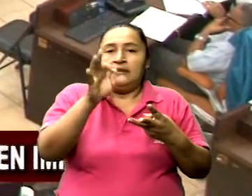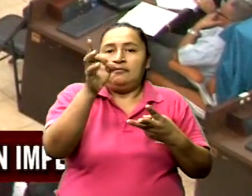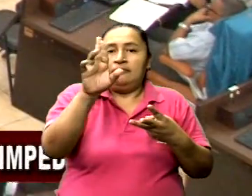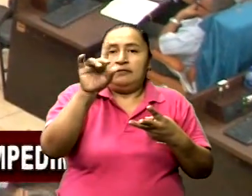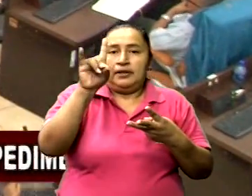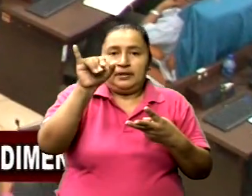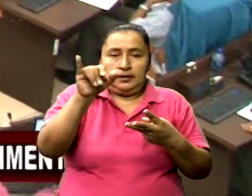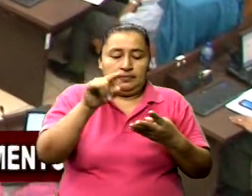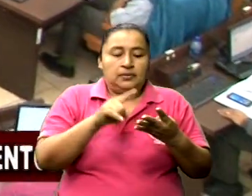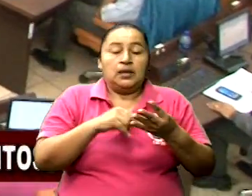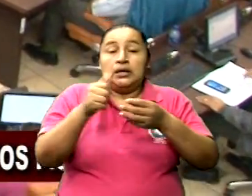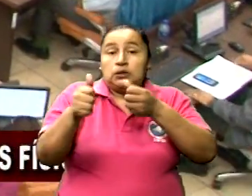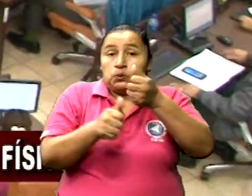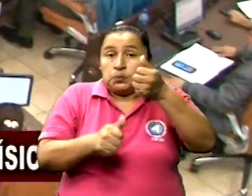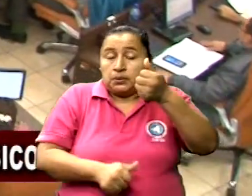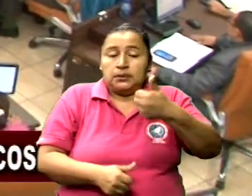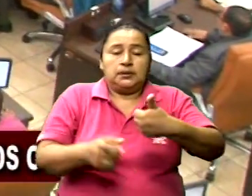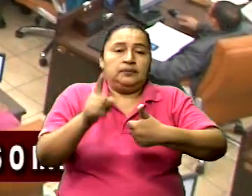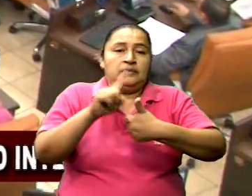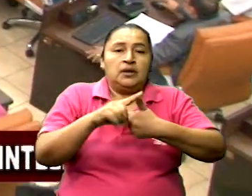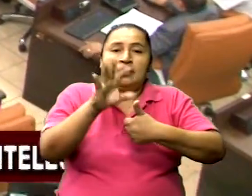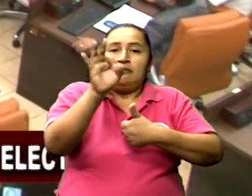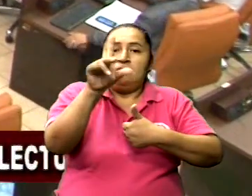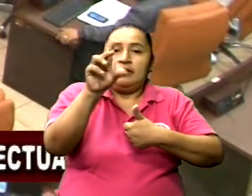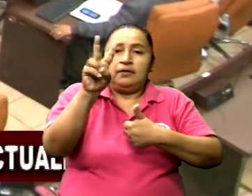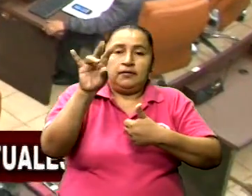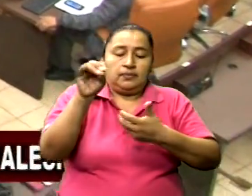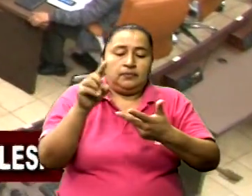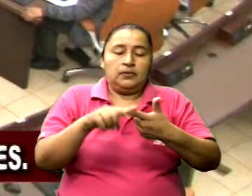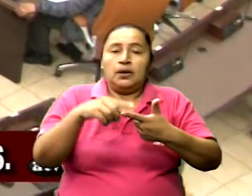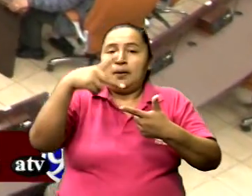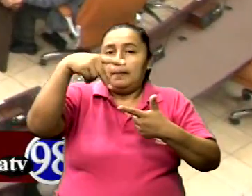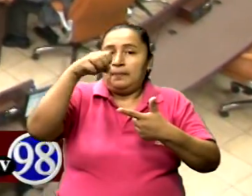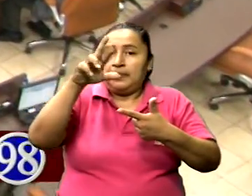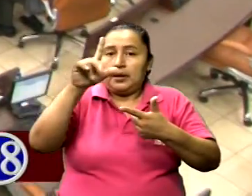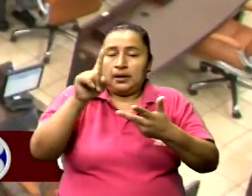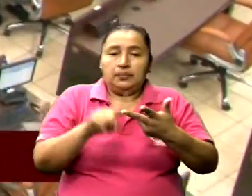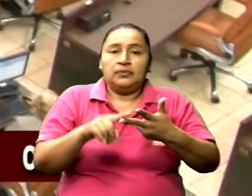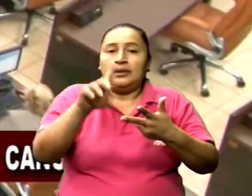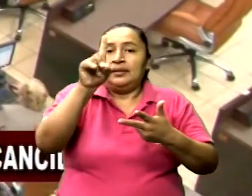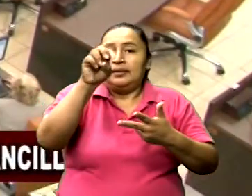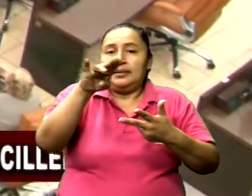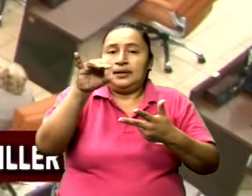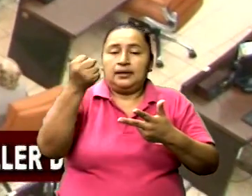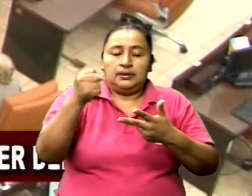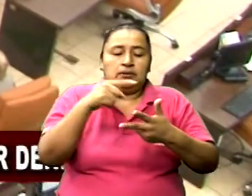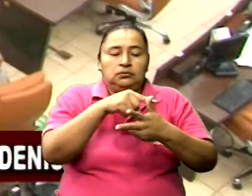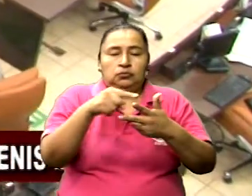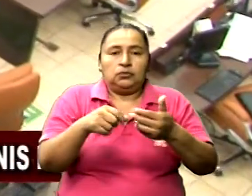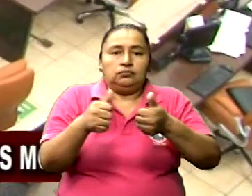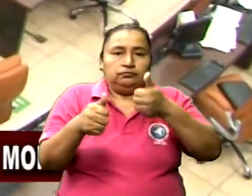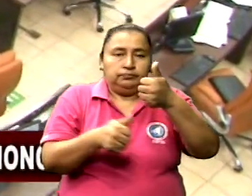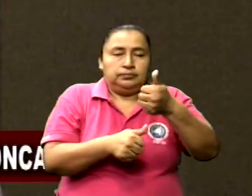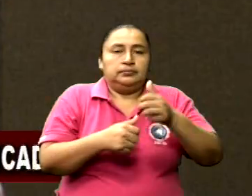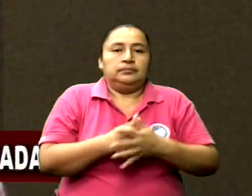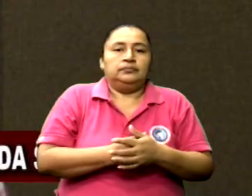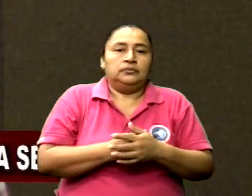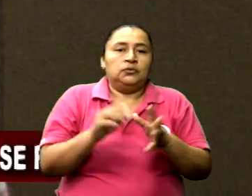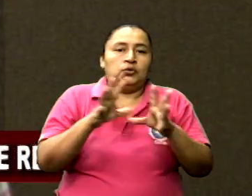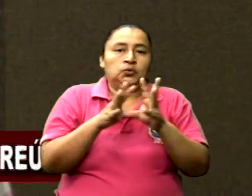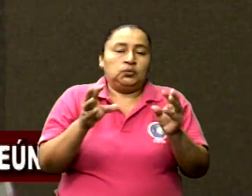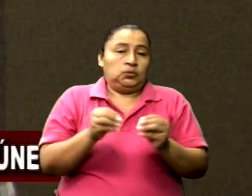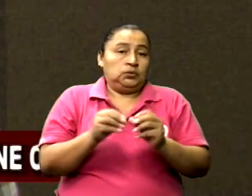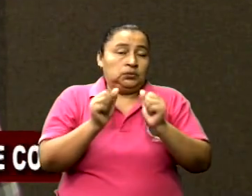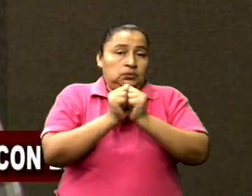Cortés, y como suplentes Flavio Chong, Perla Rosales y Denis Enríquez Estrada. Las